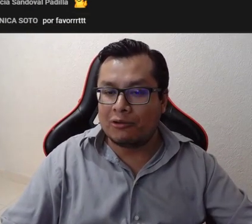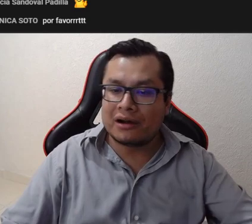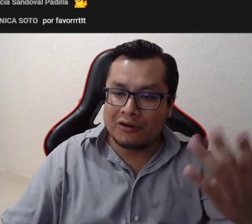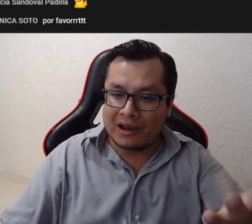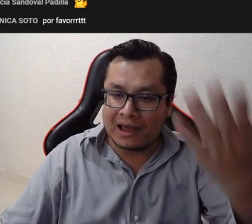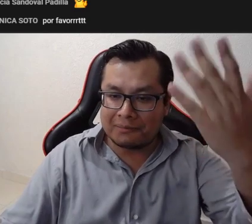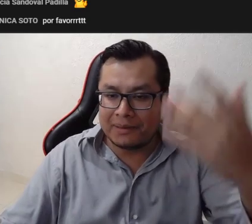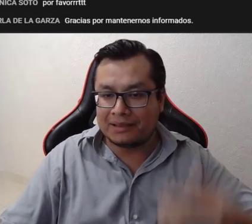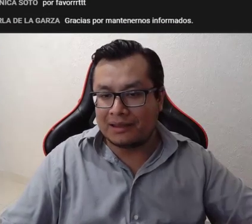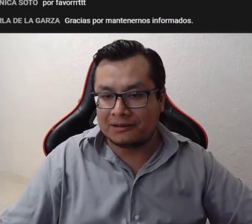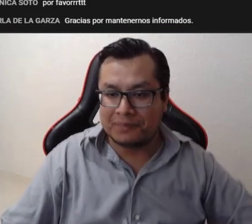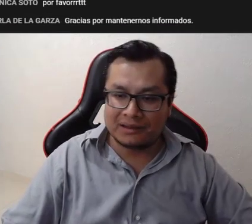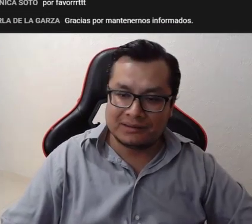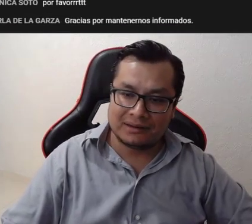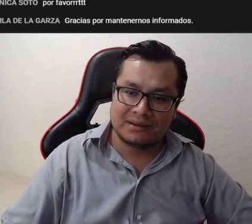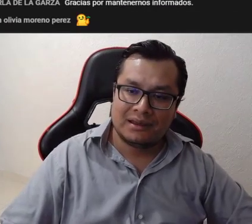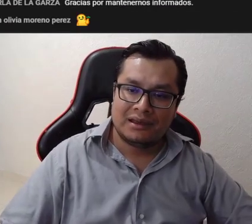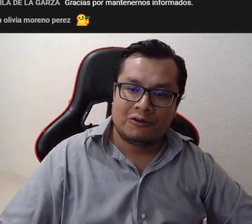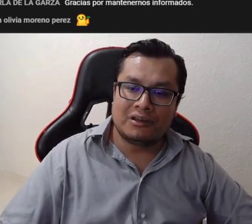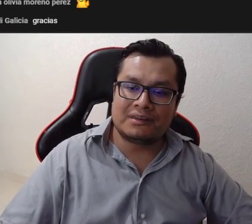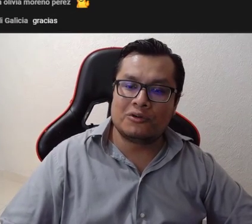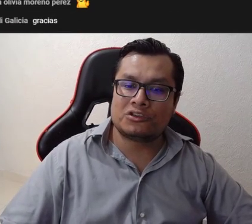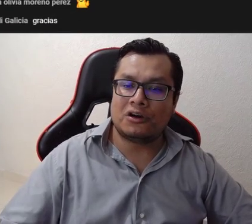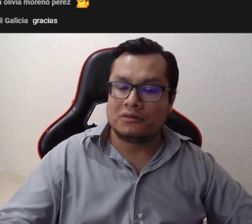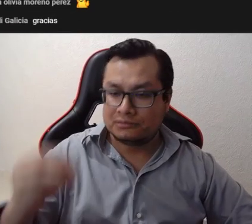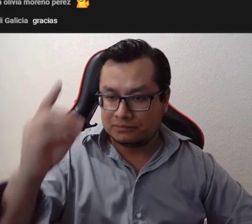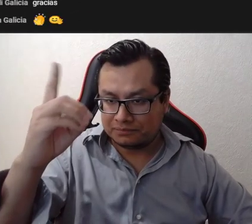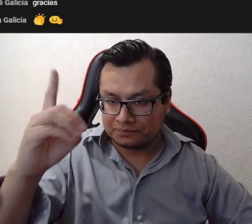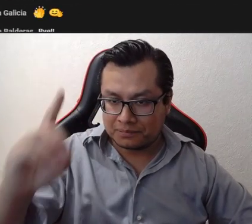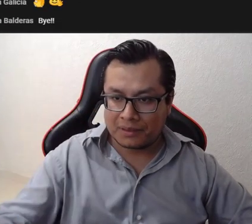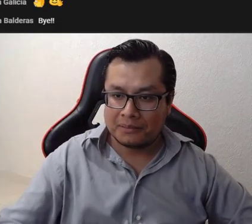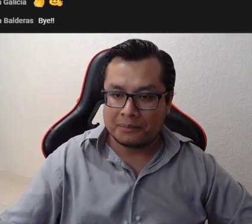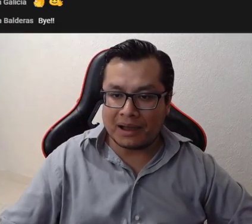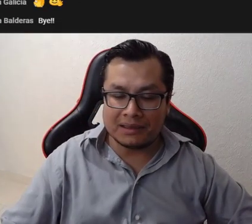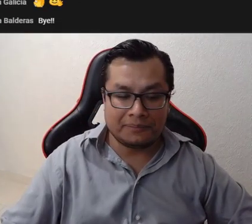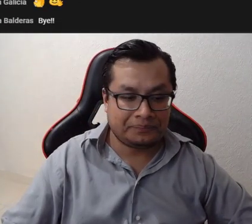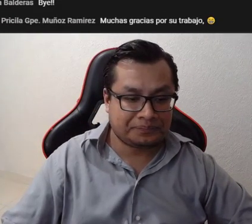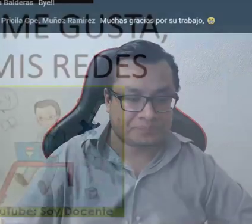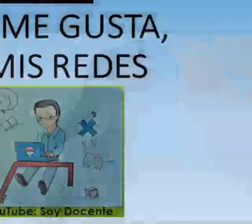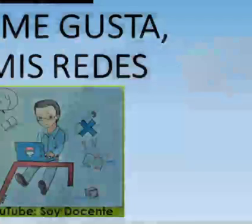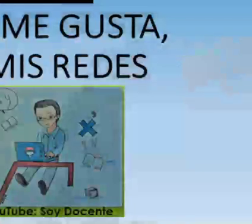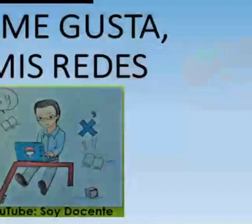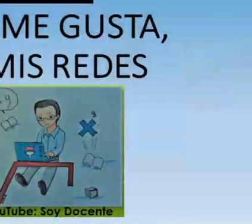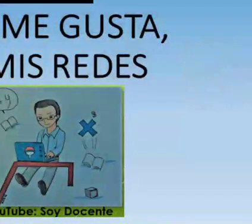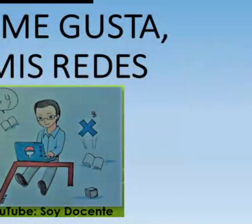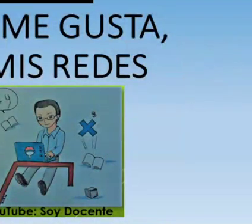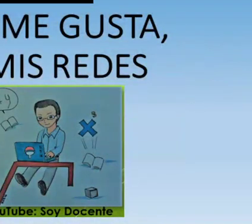qué vamos a evaluar? Con la carpeta de experiencias. Cuídense mucho. Bye.